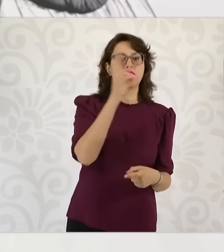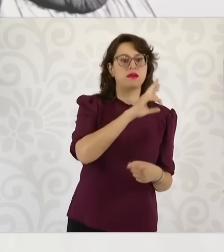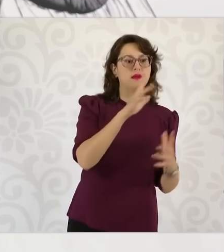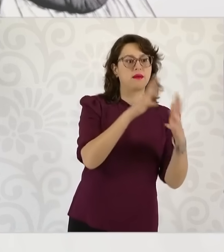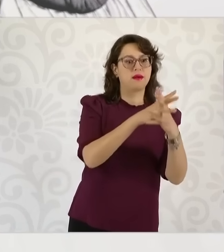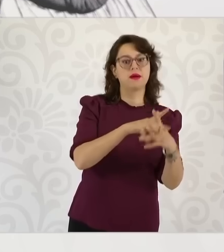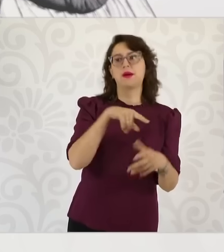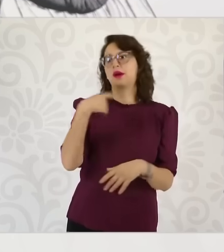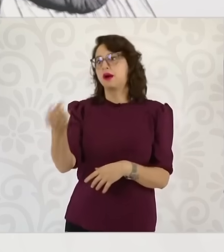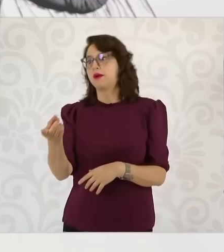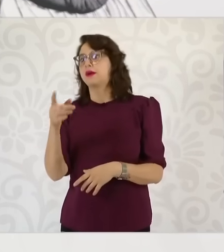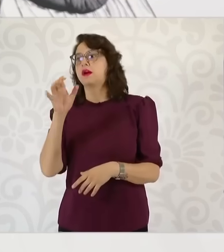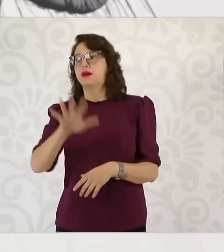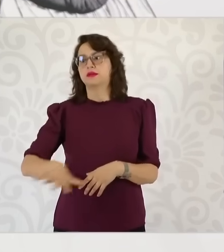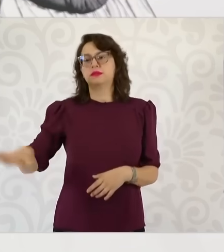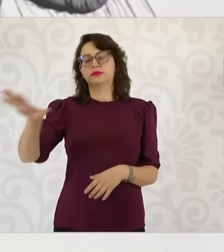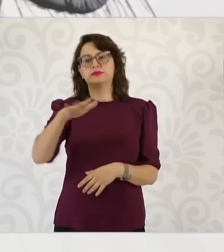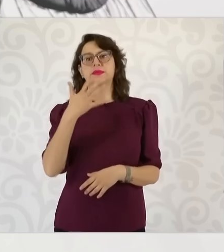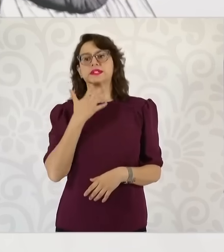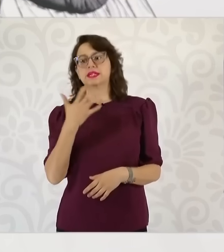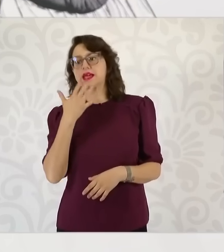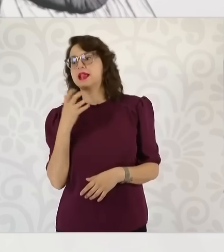Palestina. Y